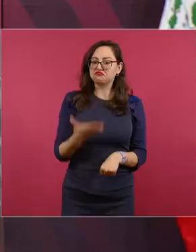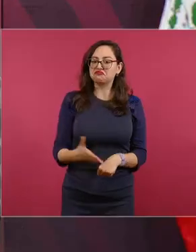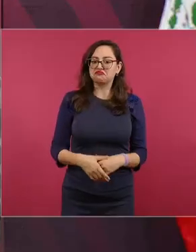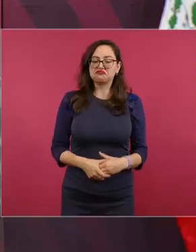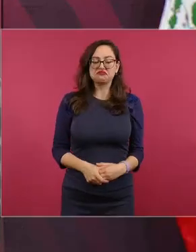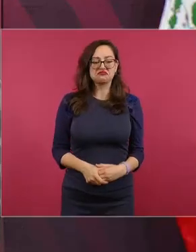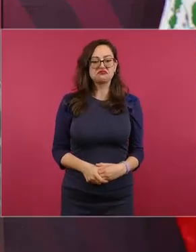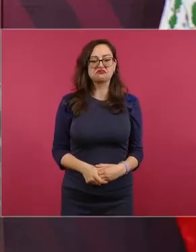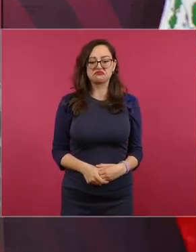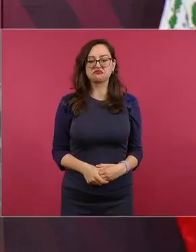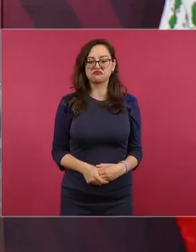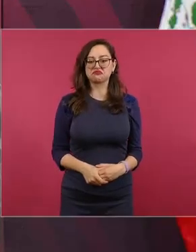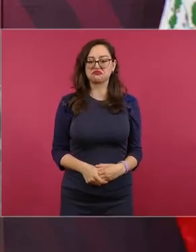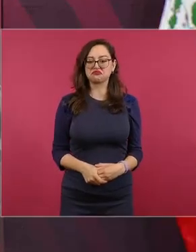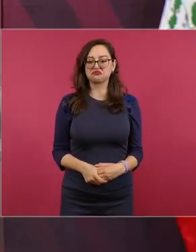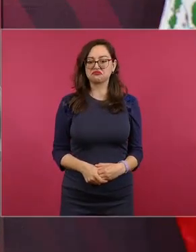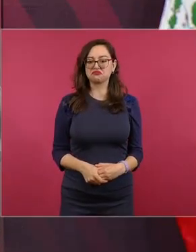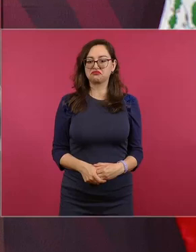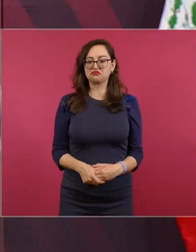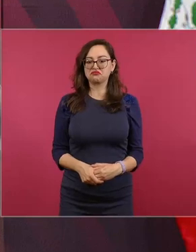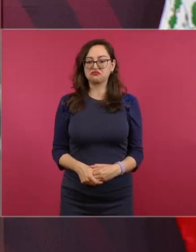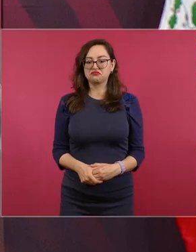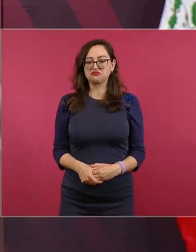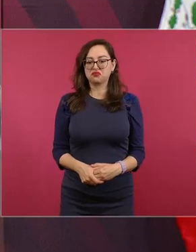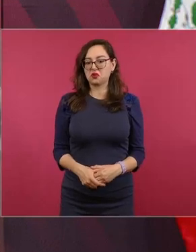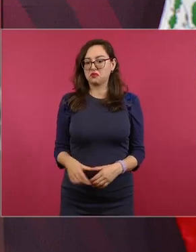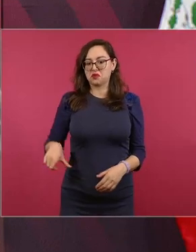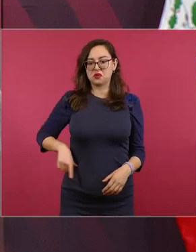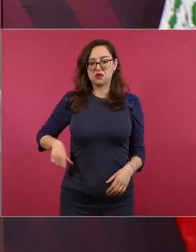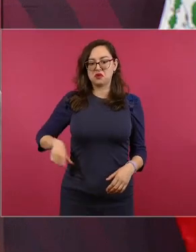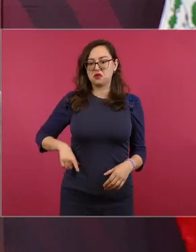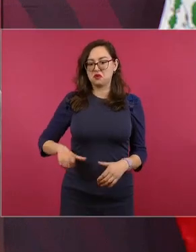ya falta poco.